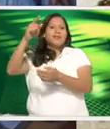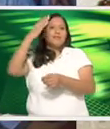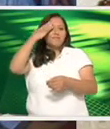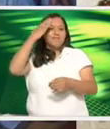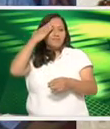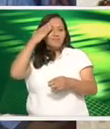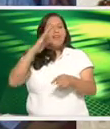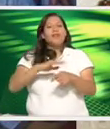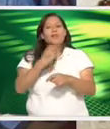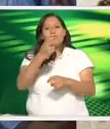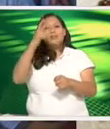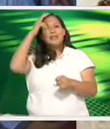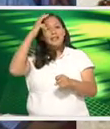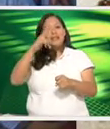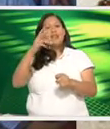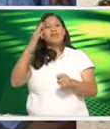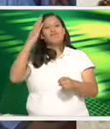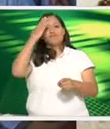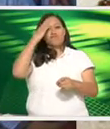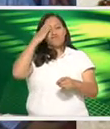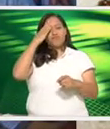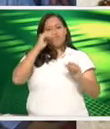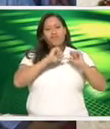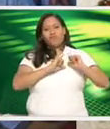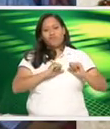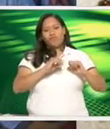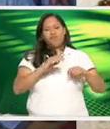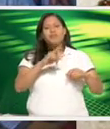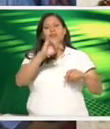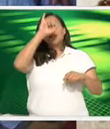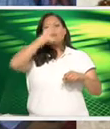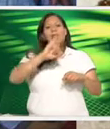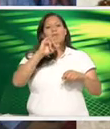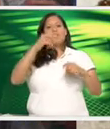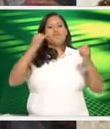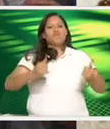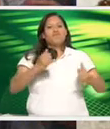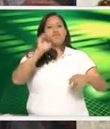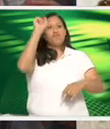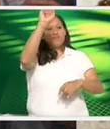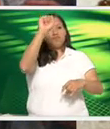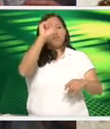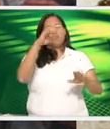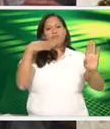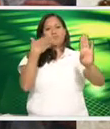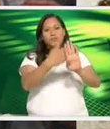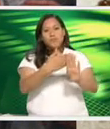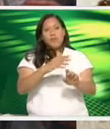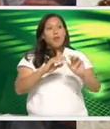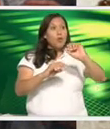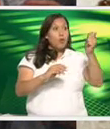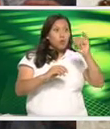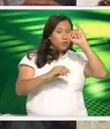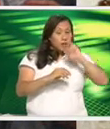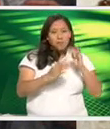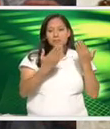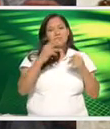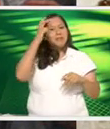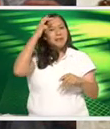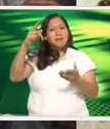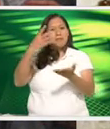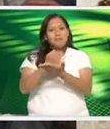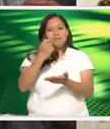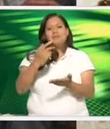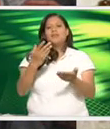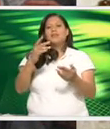se convierte Hidalgo en un caudillo y en el jefe de la rebelión. A partir de ahí ya no habrá otro jefe más que Hidalgo y por